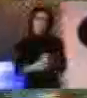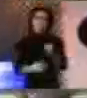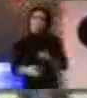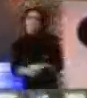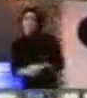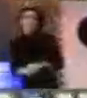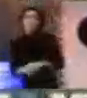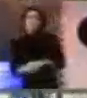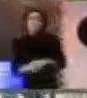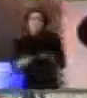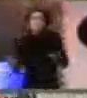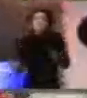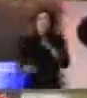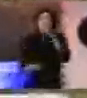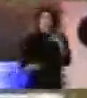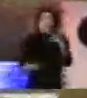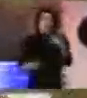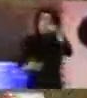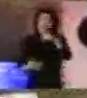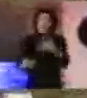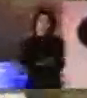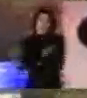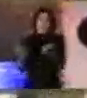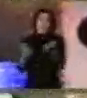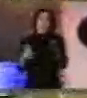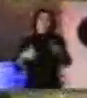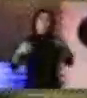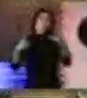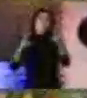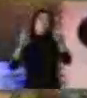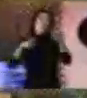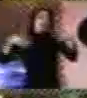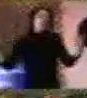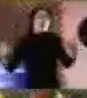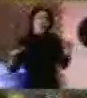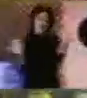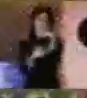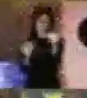decirles, si por lo visto va a triunfar, aquí solo vale reírse.